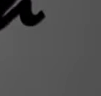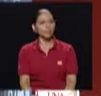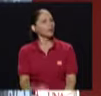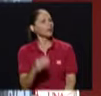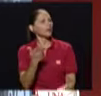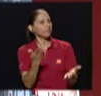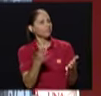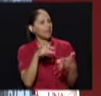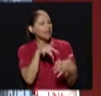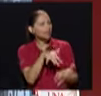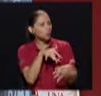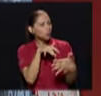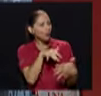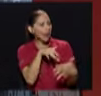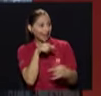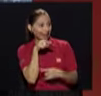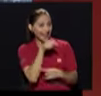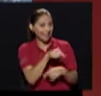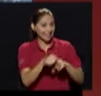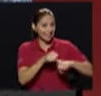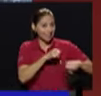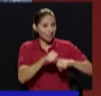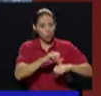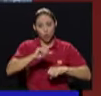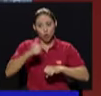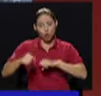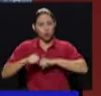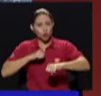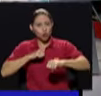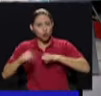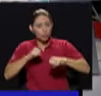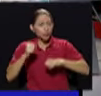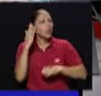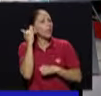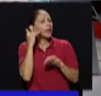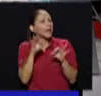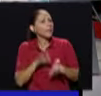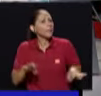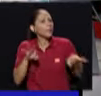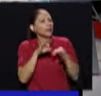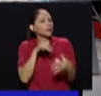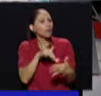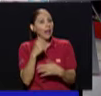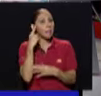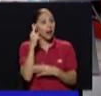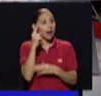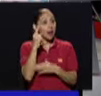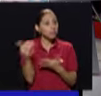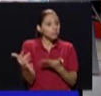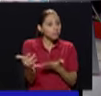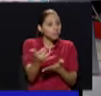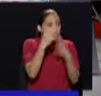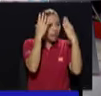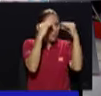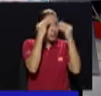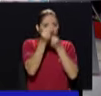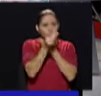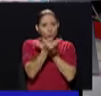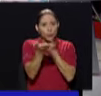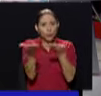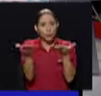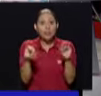¿Qué es tan importante estudiar este y otros sismos importantes de la región en aras de generar conocimiento, pero también